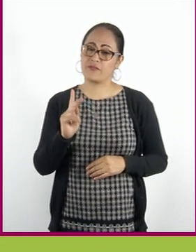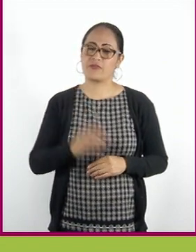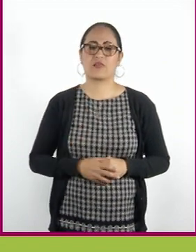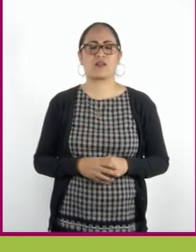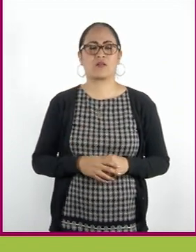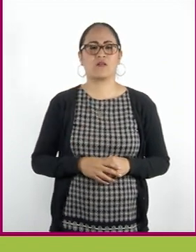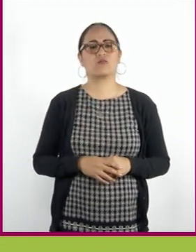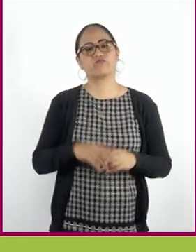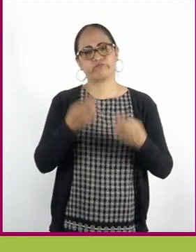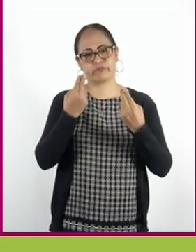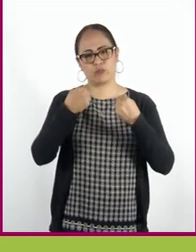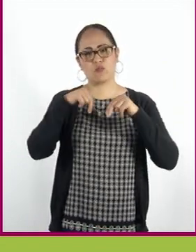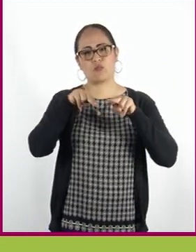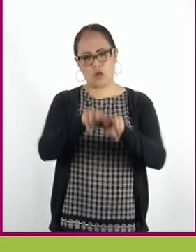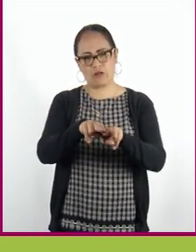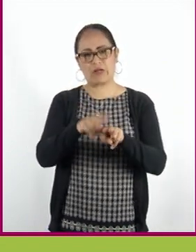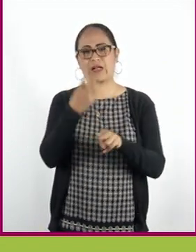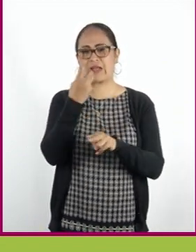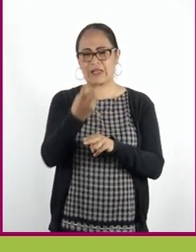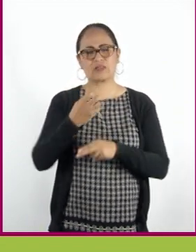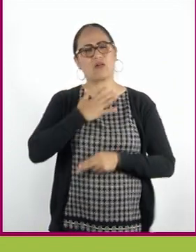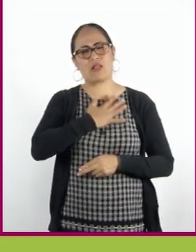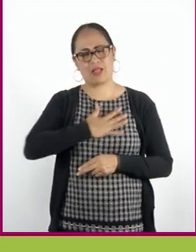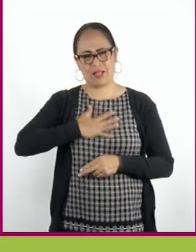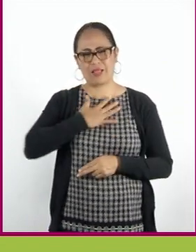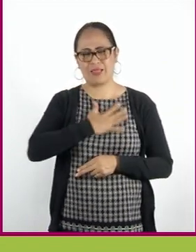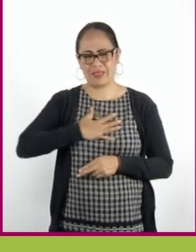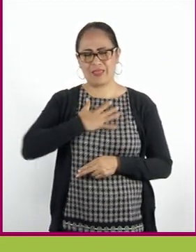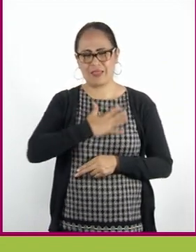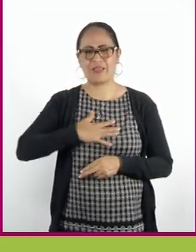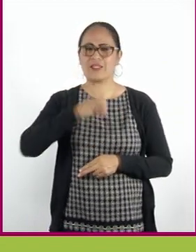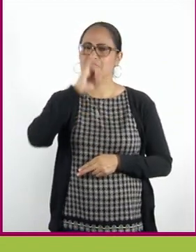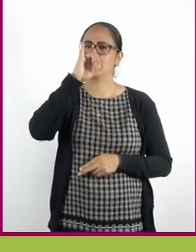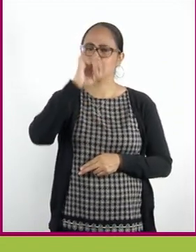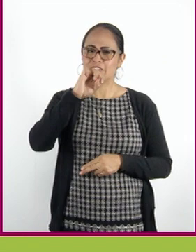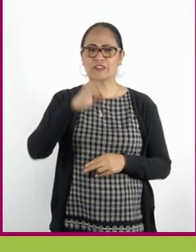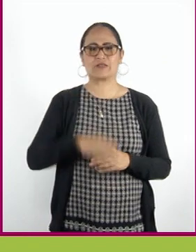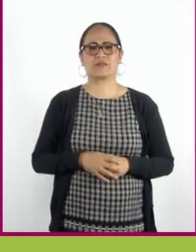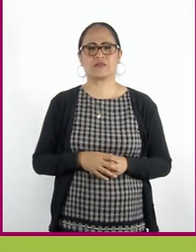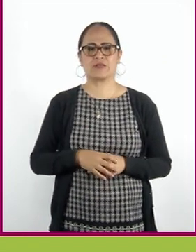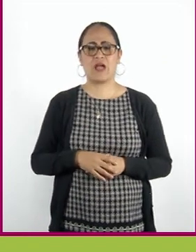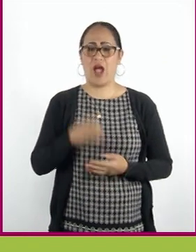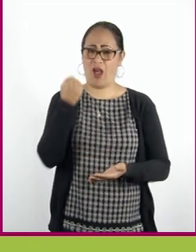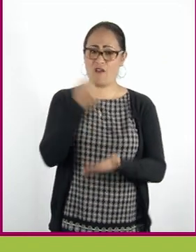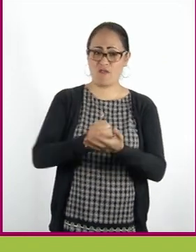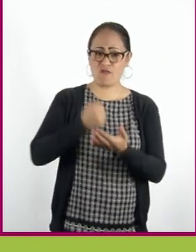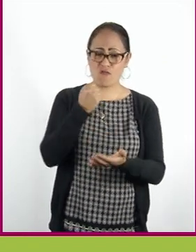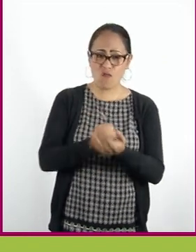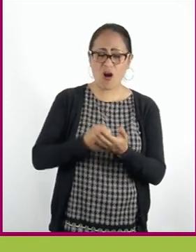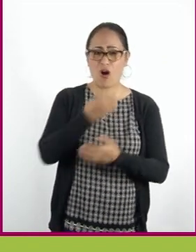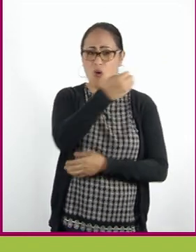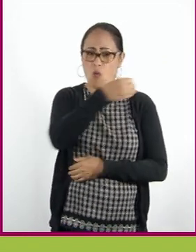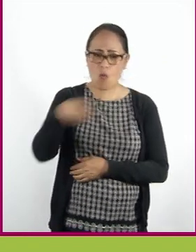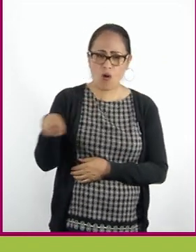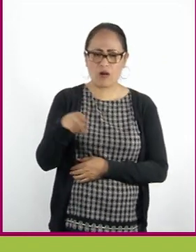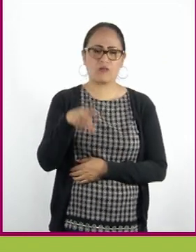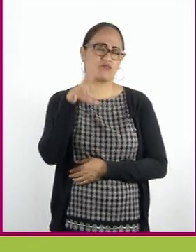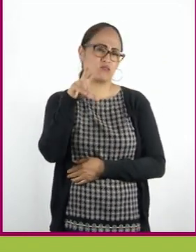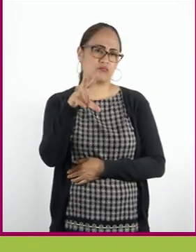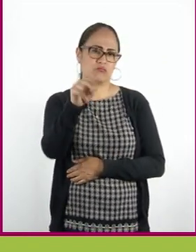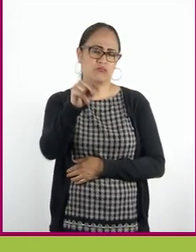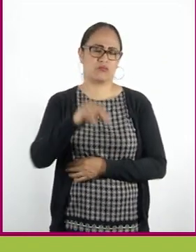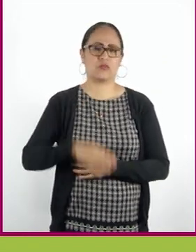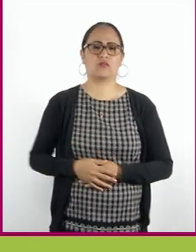relaciones sexuales son una experiencia erótica, nunca debe de ser una imposición.